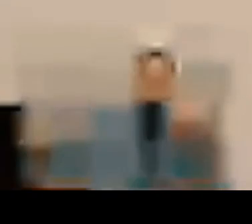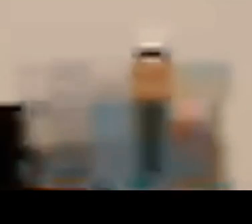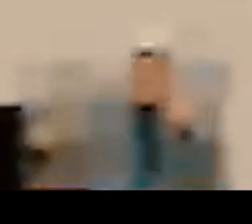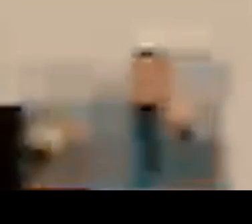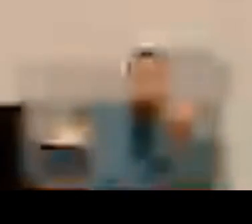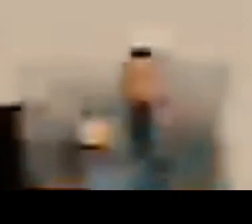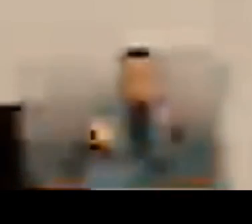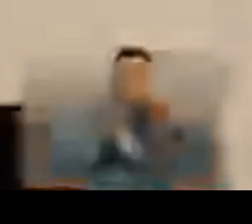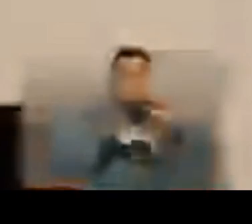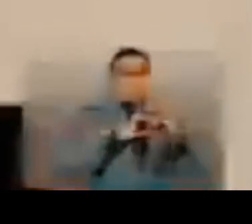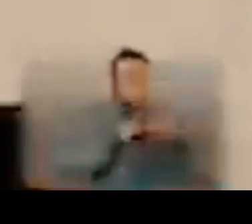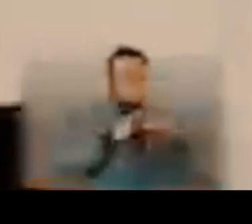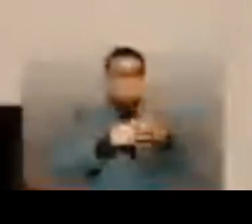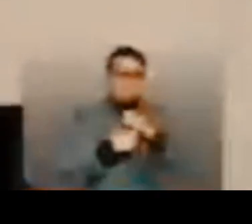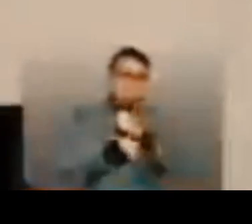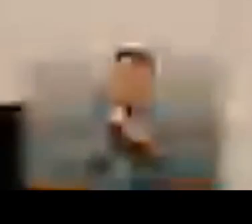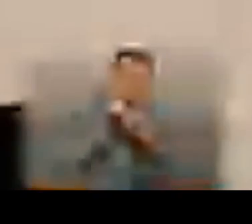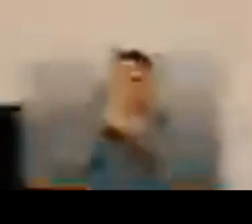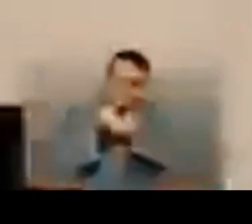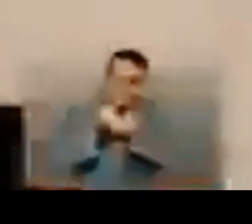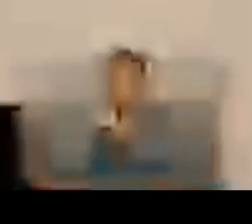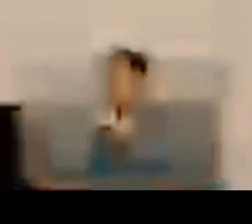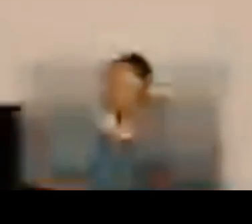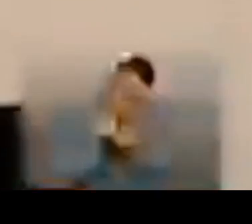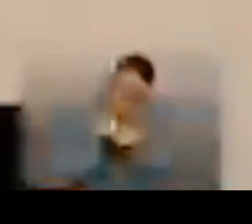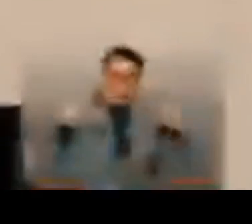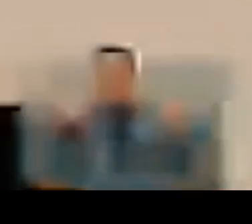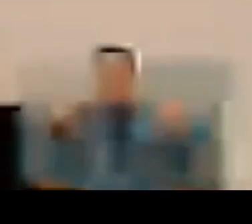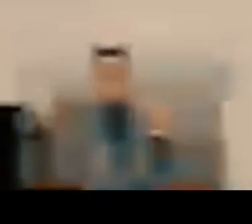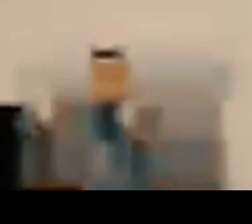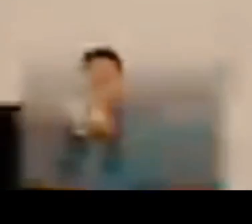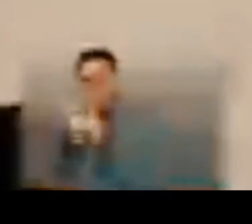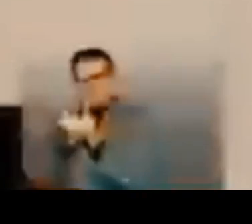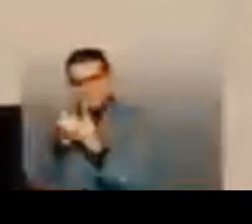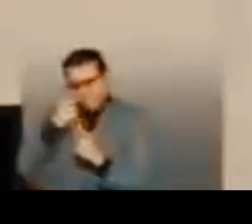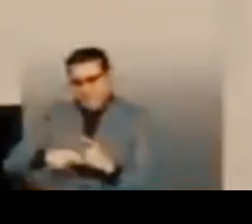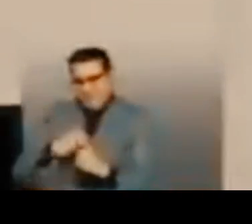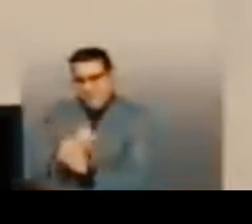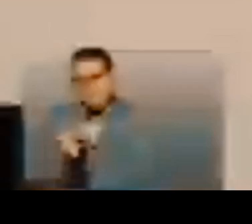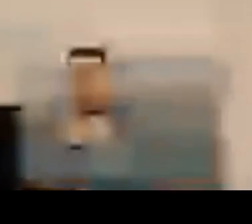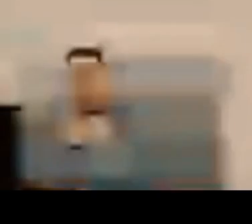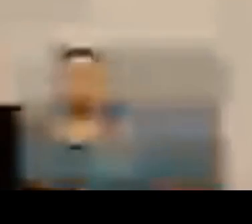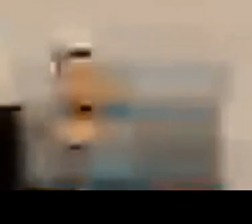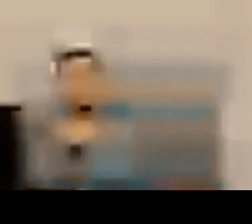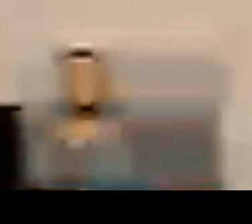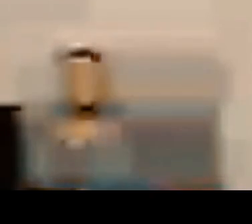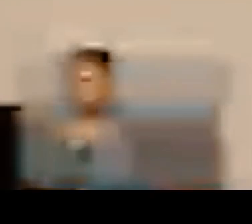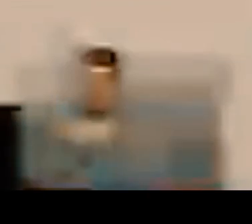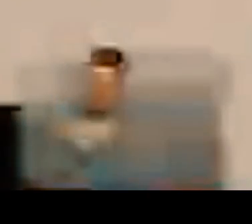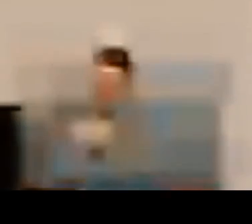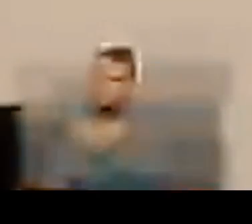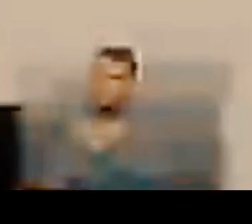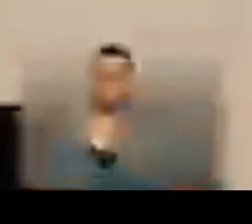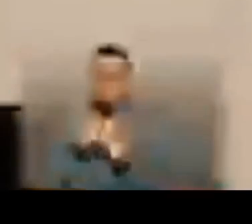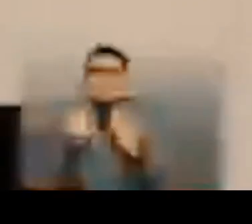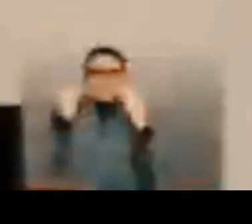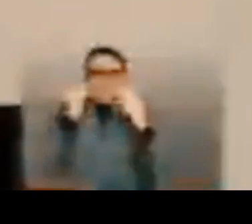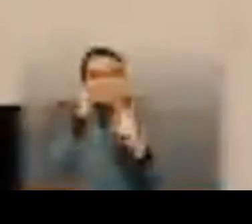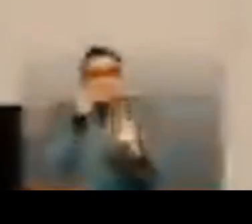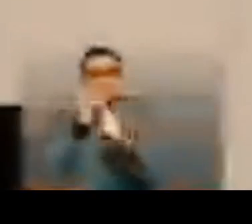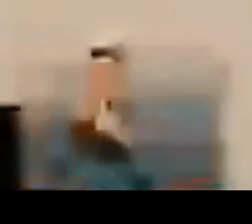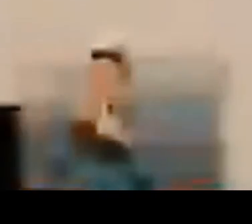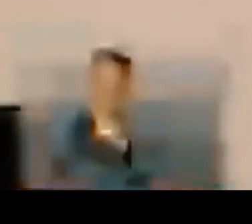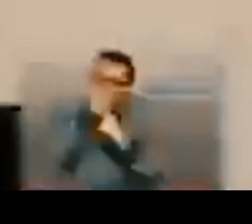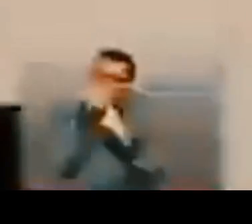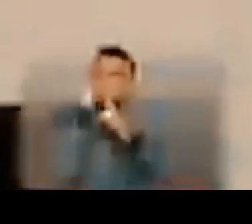cadenas entre el amor es lo que nos permite ser una mejor sociedad, que se puede empezar a